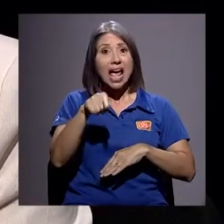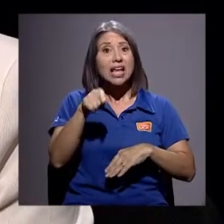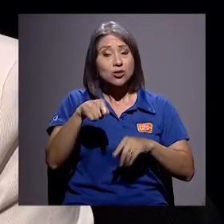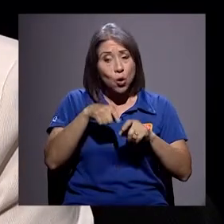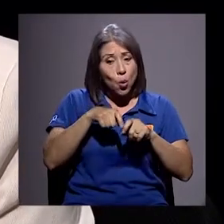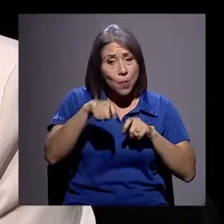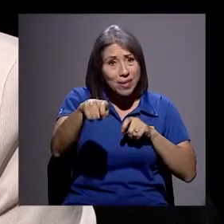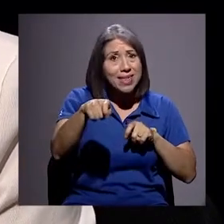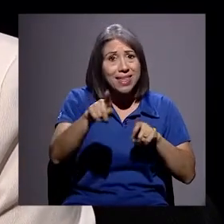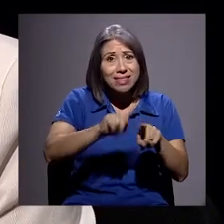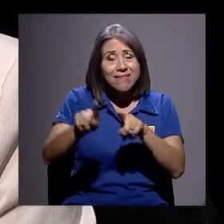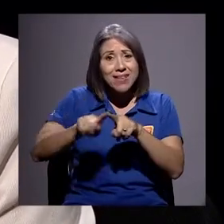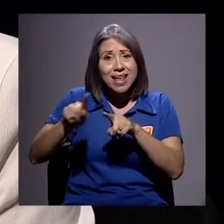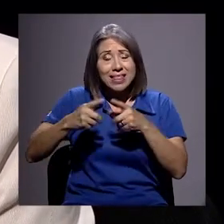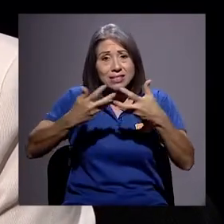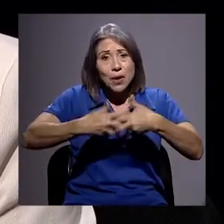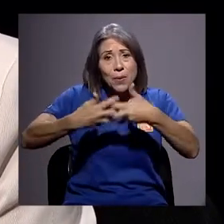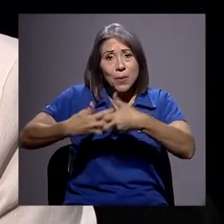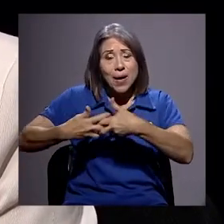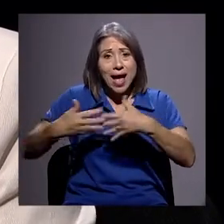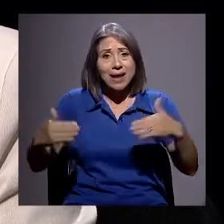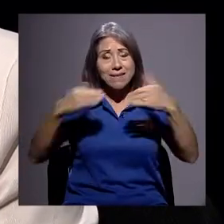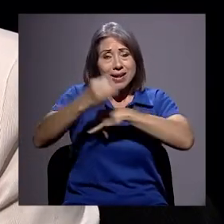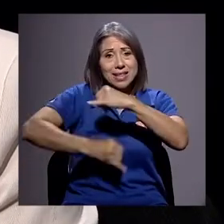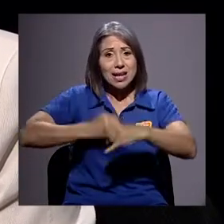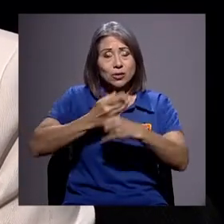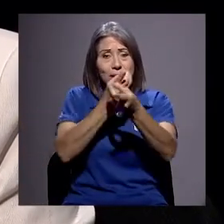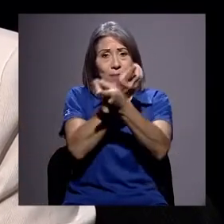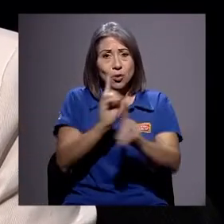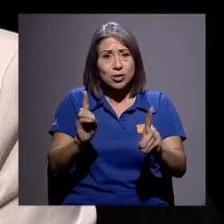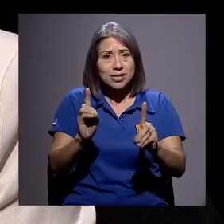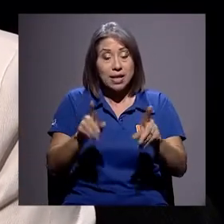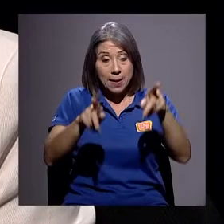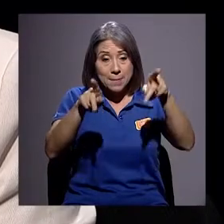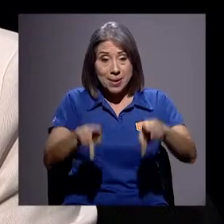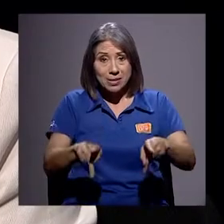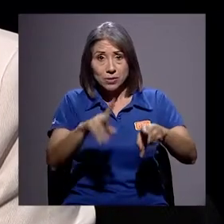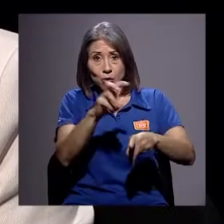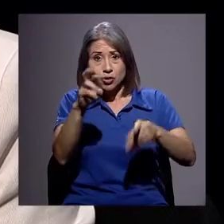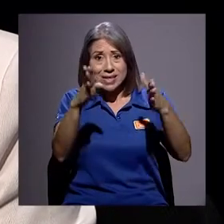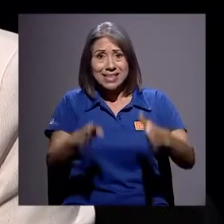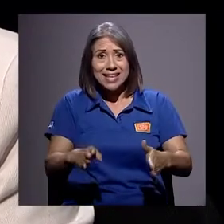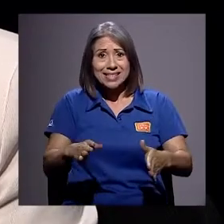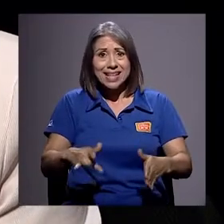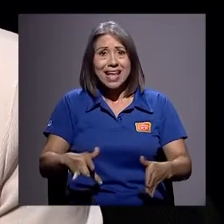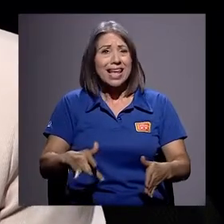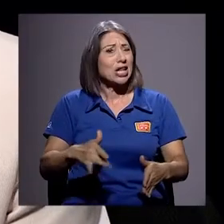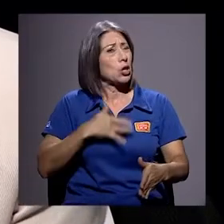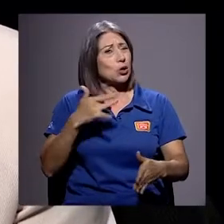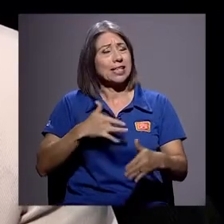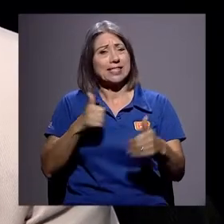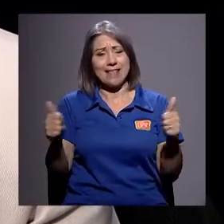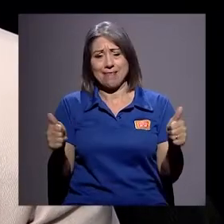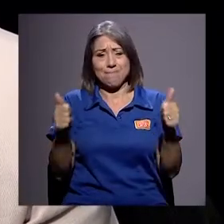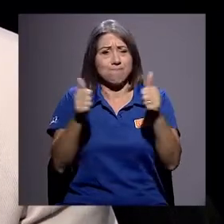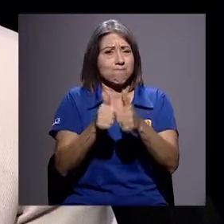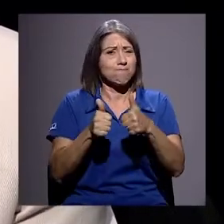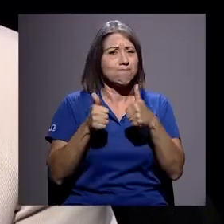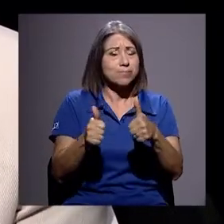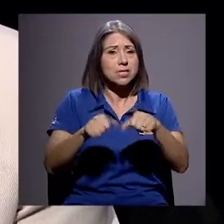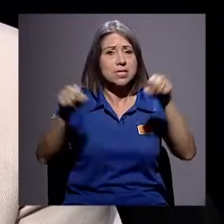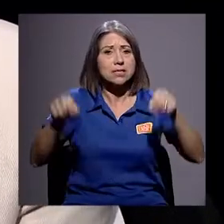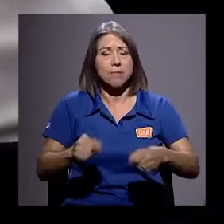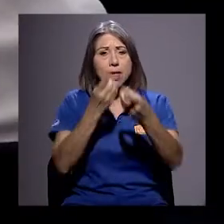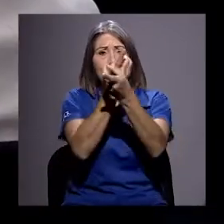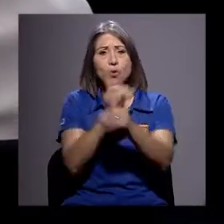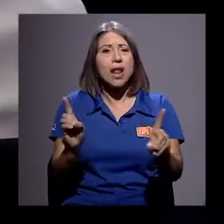índices internacionales de democracia cada vez el costarricense se siente menos apegado al sistema democrático cada vez se